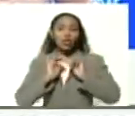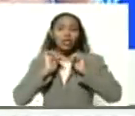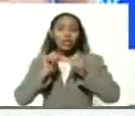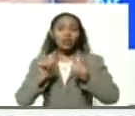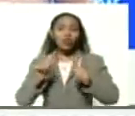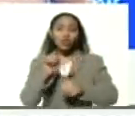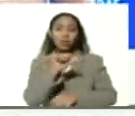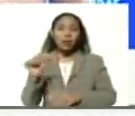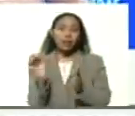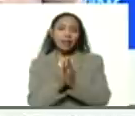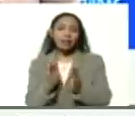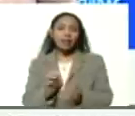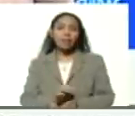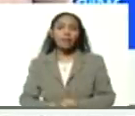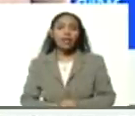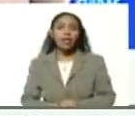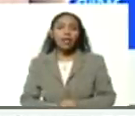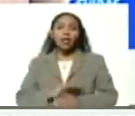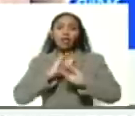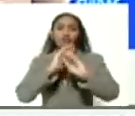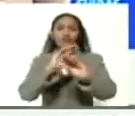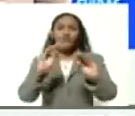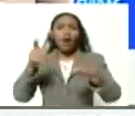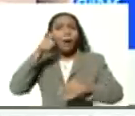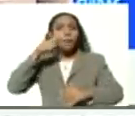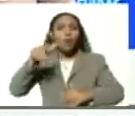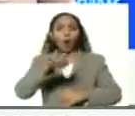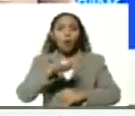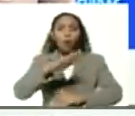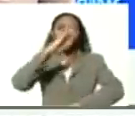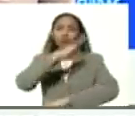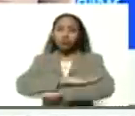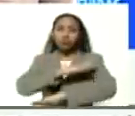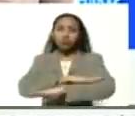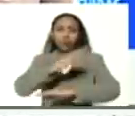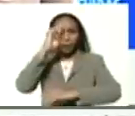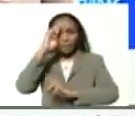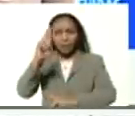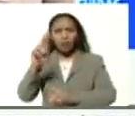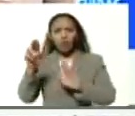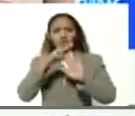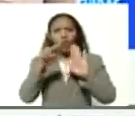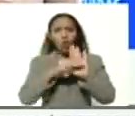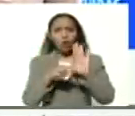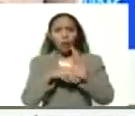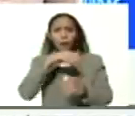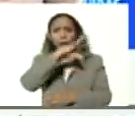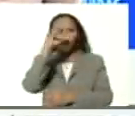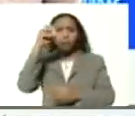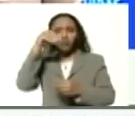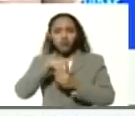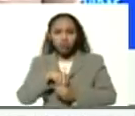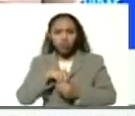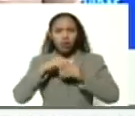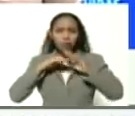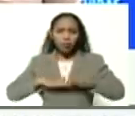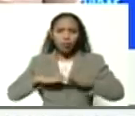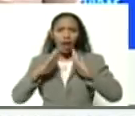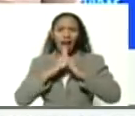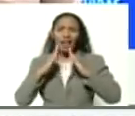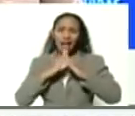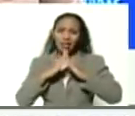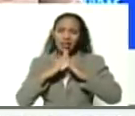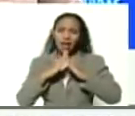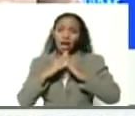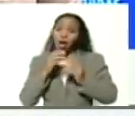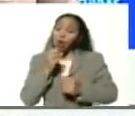Santa, y el llamado a la población es a acatar la cuarentena radical, a quedarnos en casa, bueno,